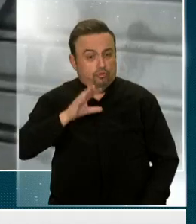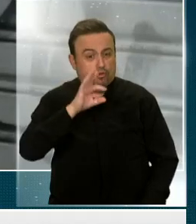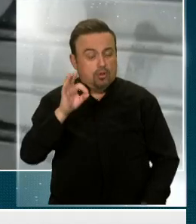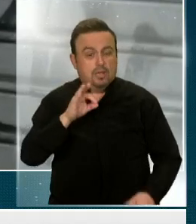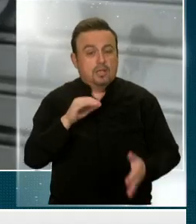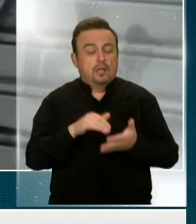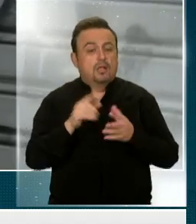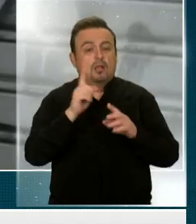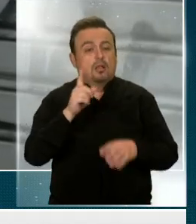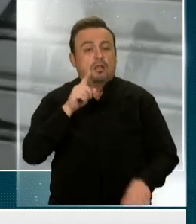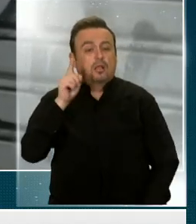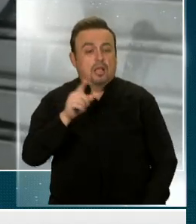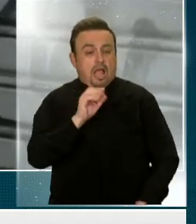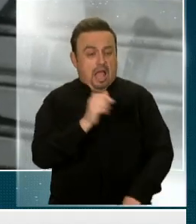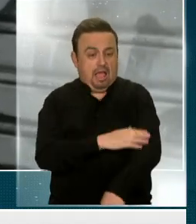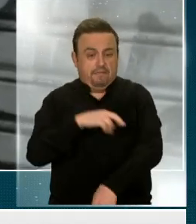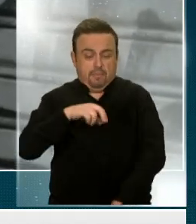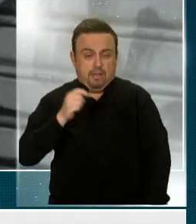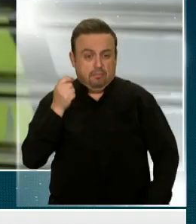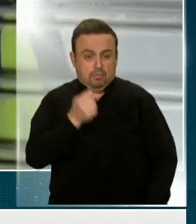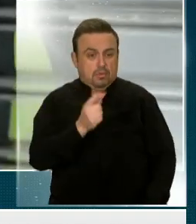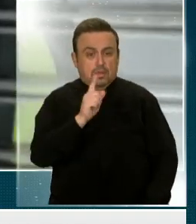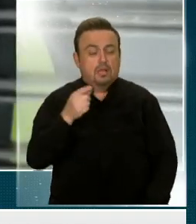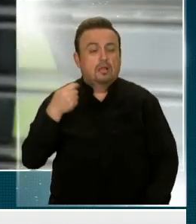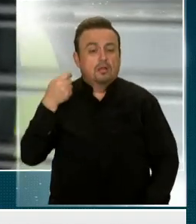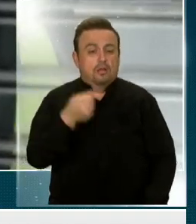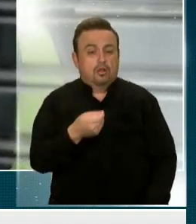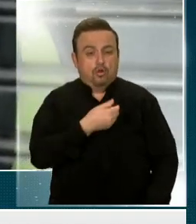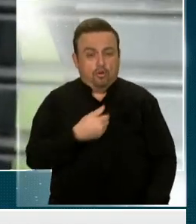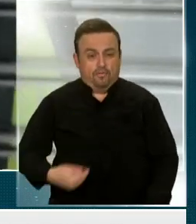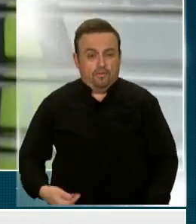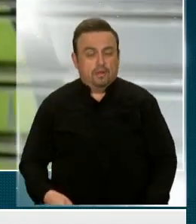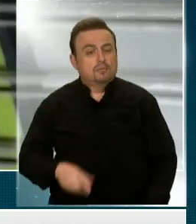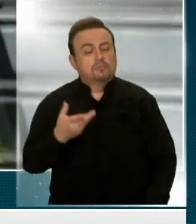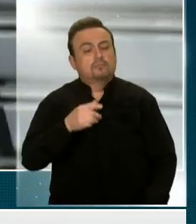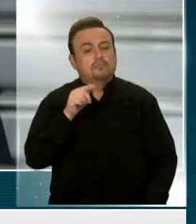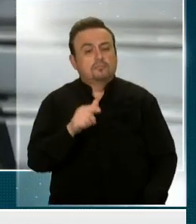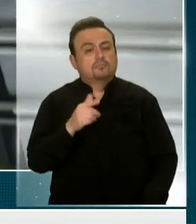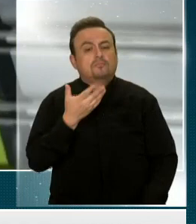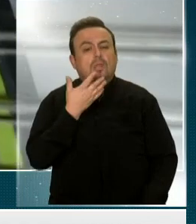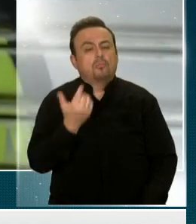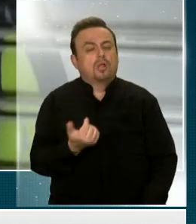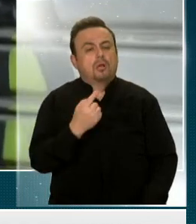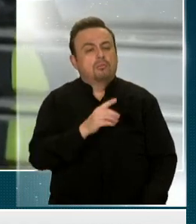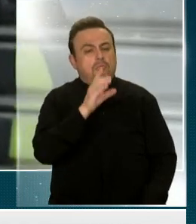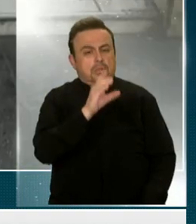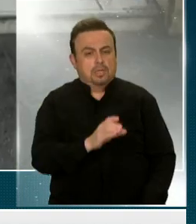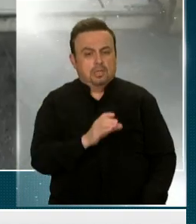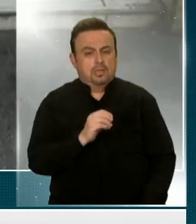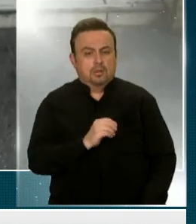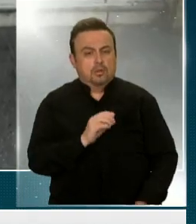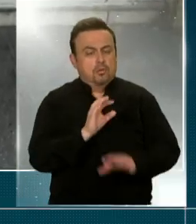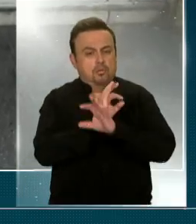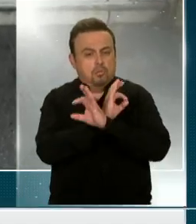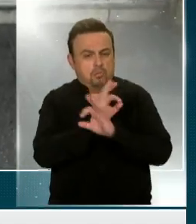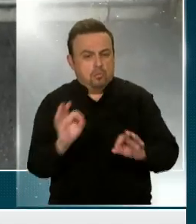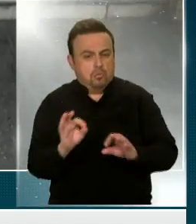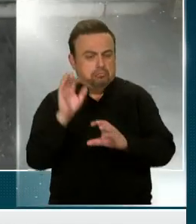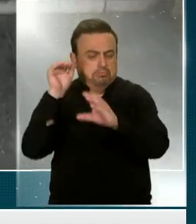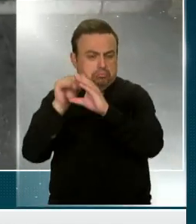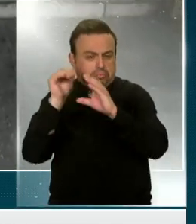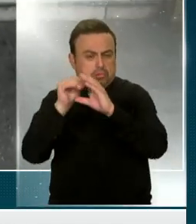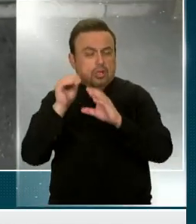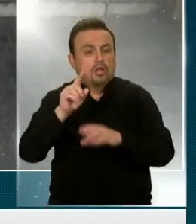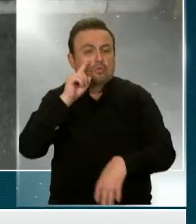500.000 pesos, no lo van a financiar la AFP. Este bono lo va a financiar el gobierno. Por lo tanto, ¿por qué una persona que no tiene, que